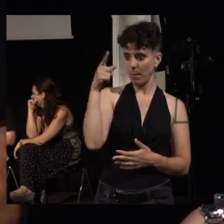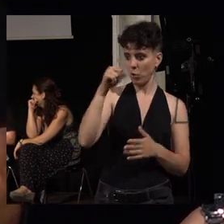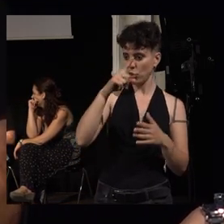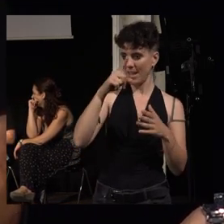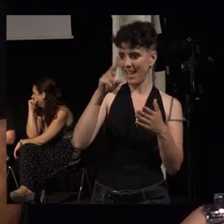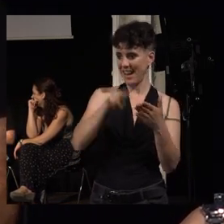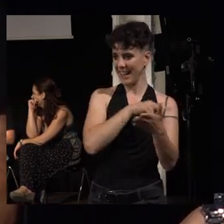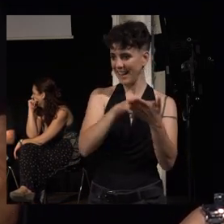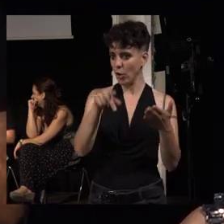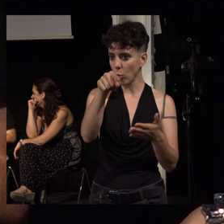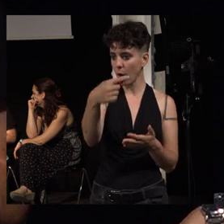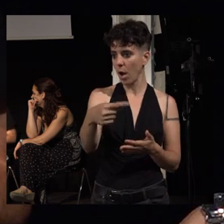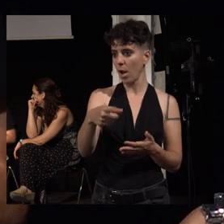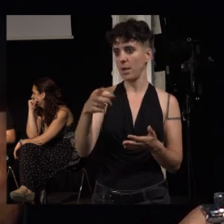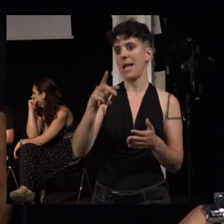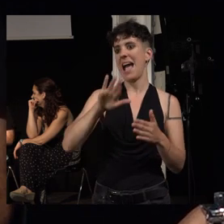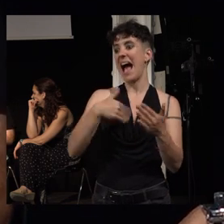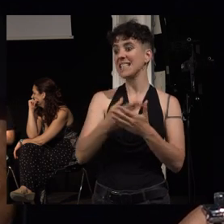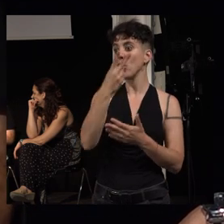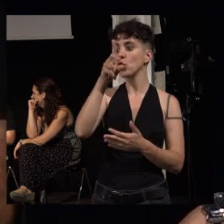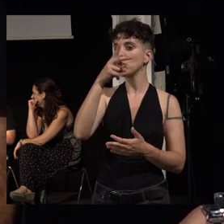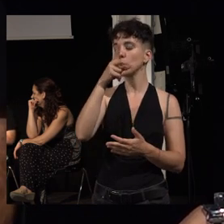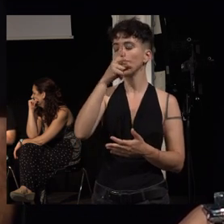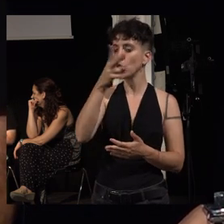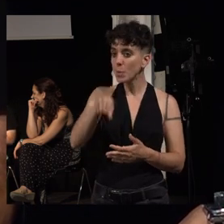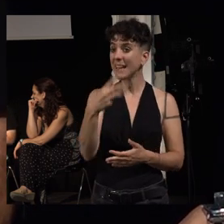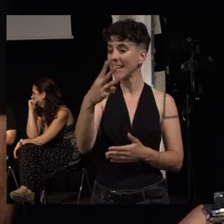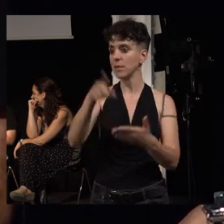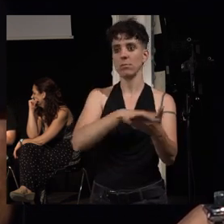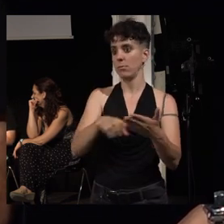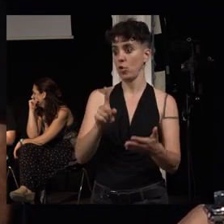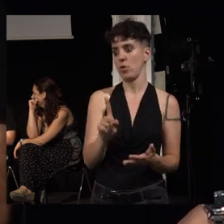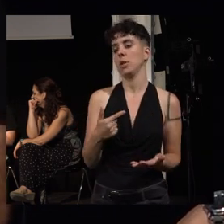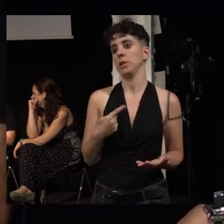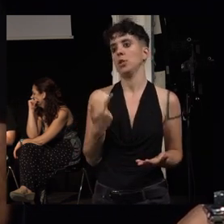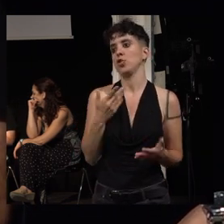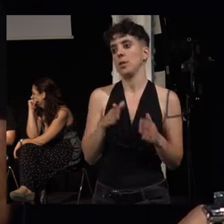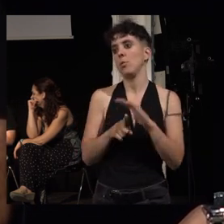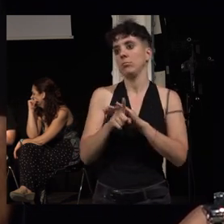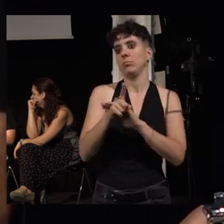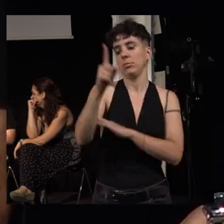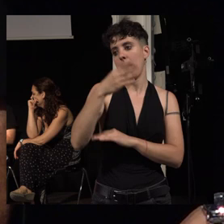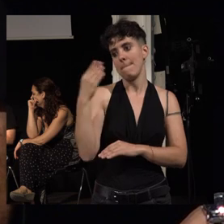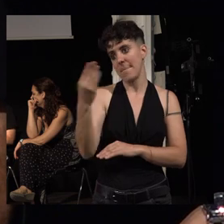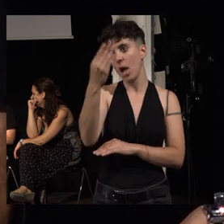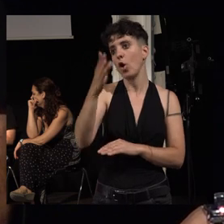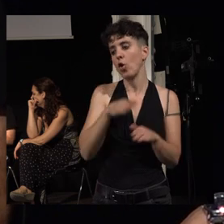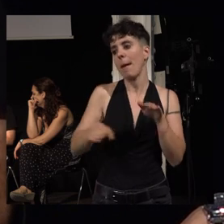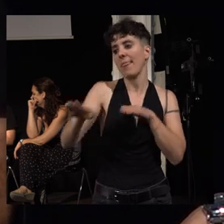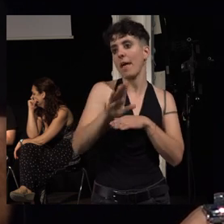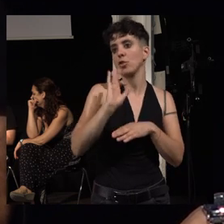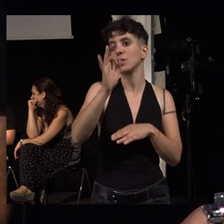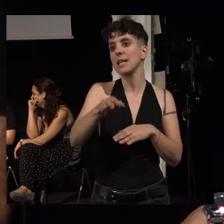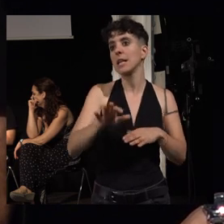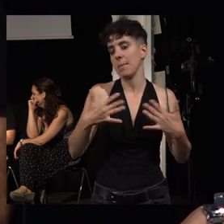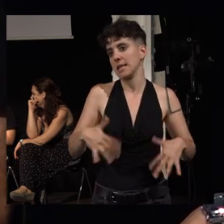el 2003 no se derogó. Entonces, creo que hemos avanzado, desde luego, hemos avanzado bastante, pero ante la